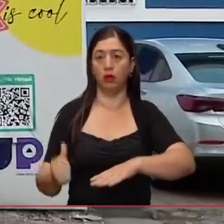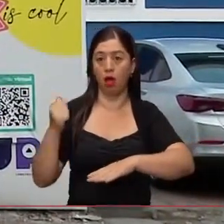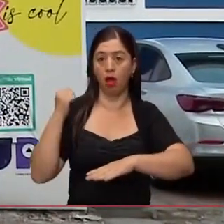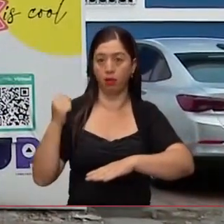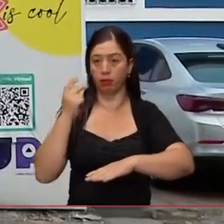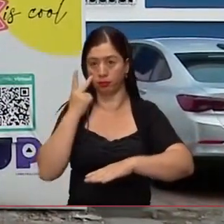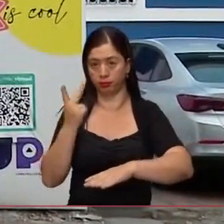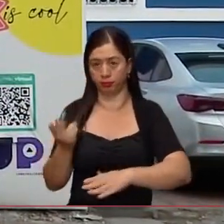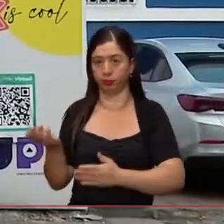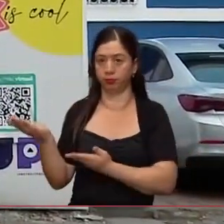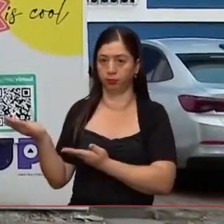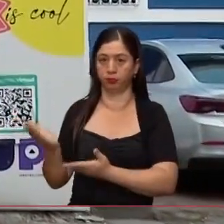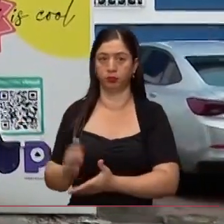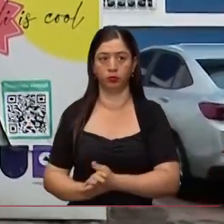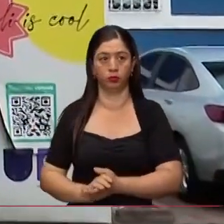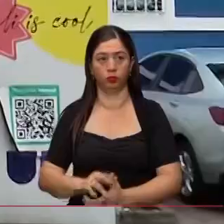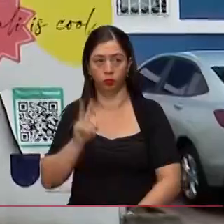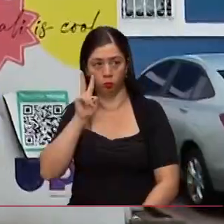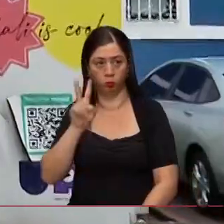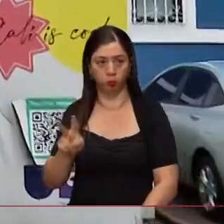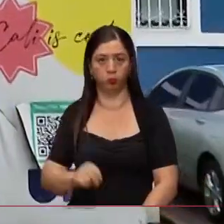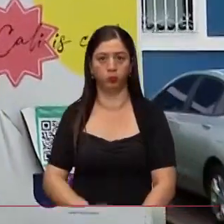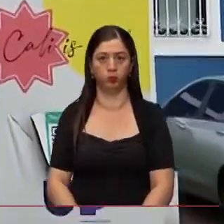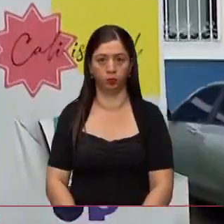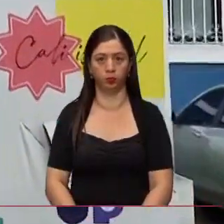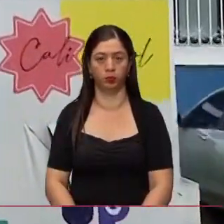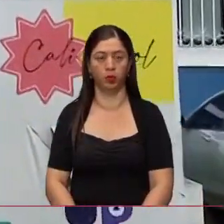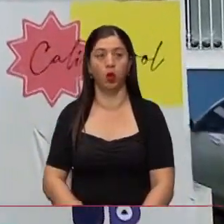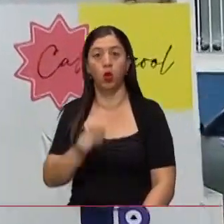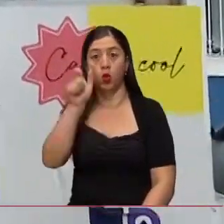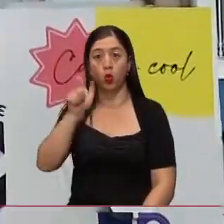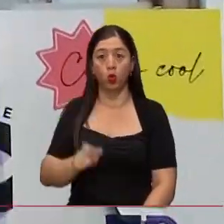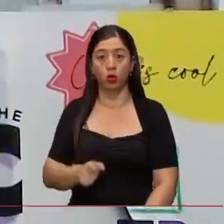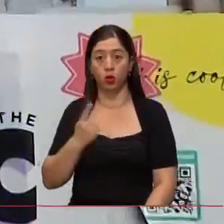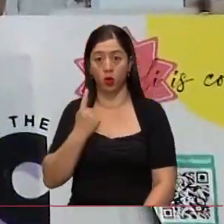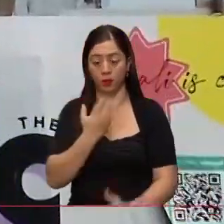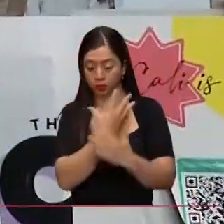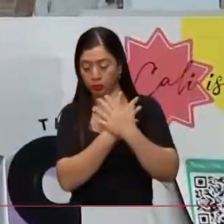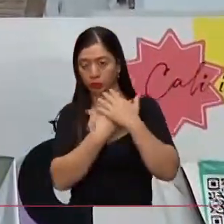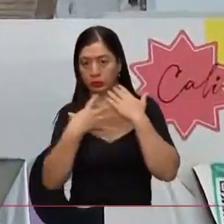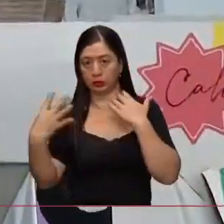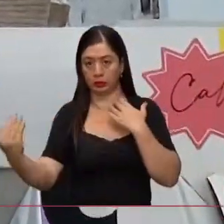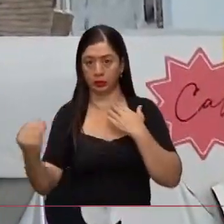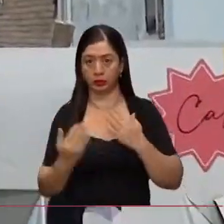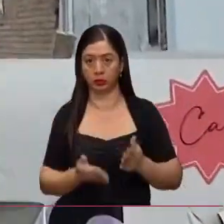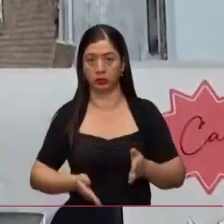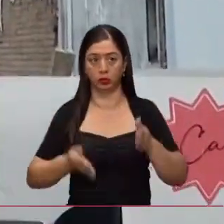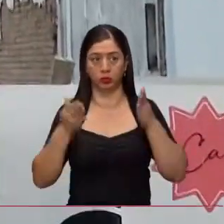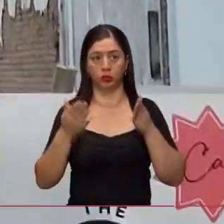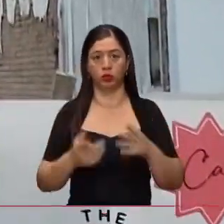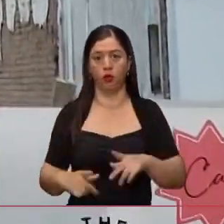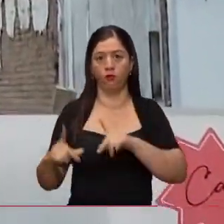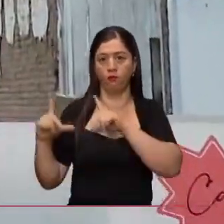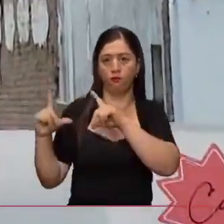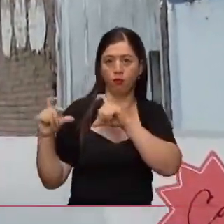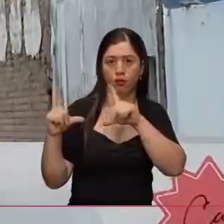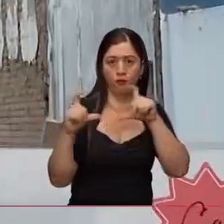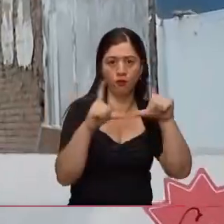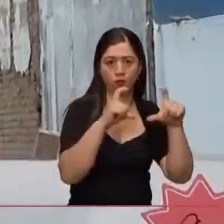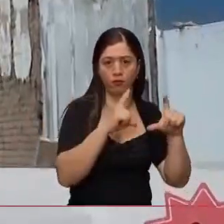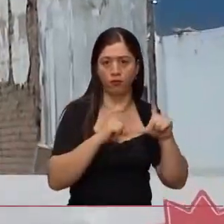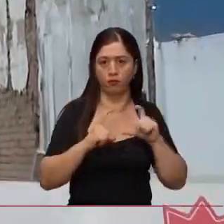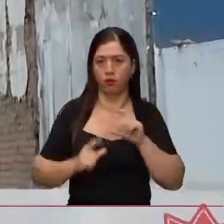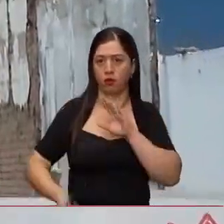Allí observamos hace algún minuto que una persona salió de una de las edificaciones, tomó algunas fotografías para